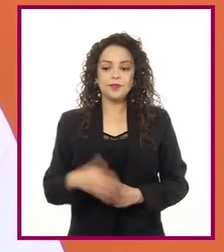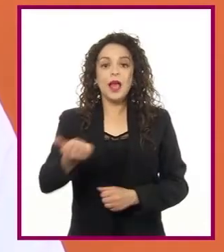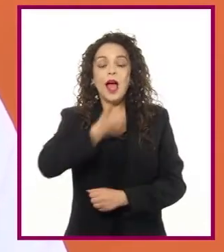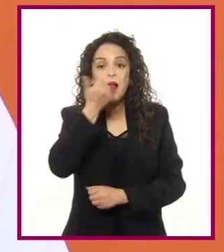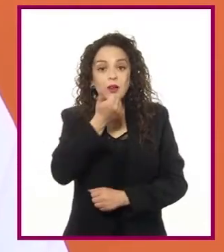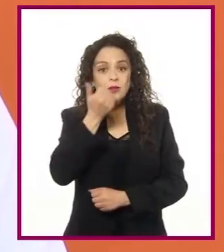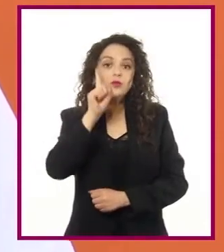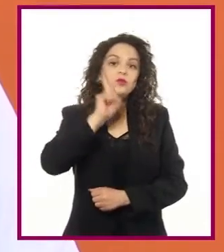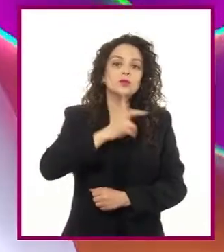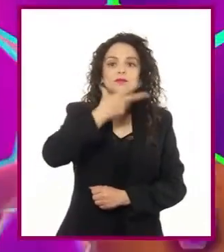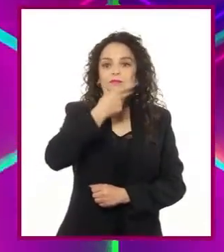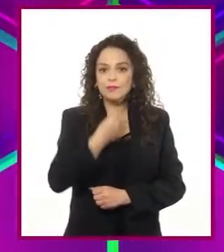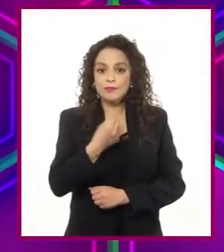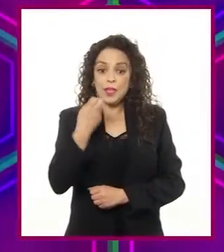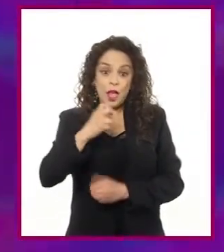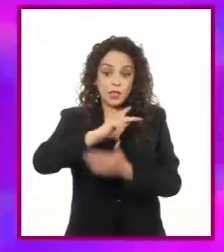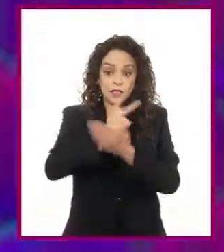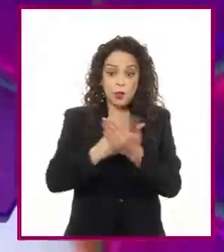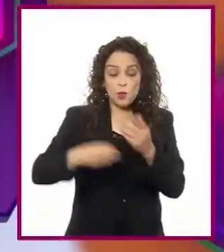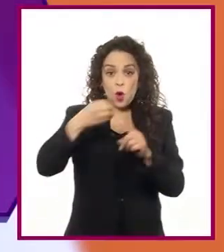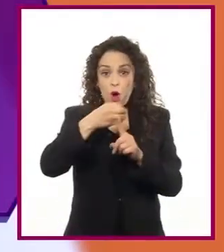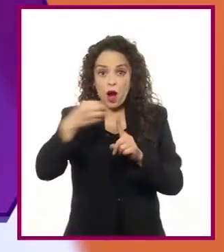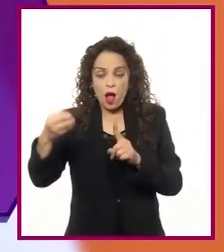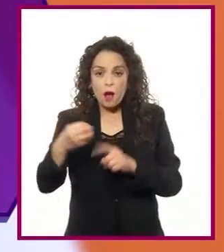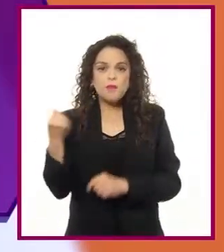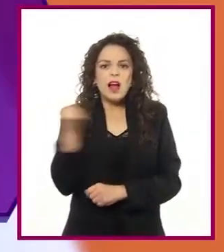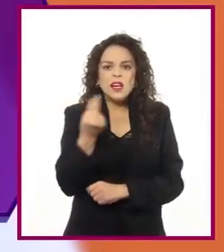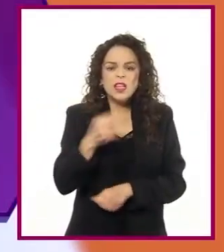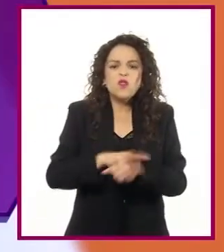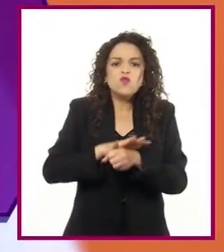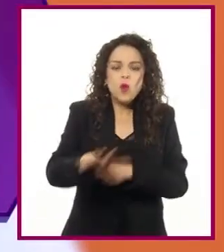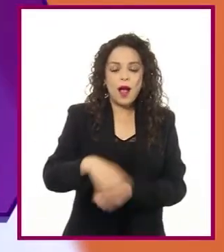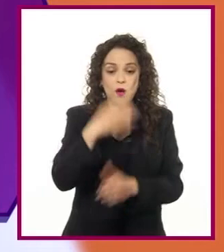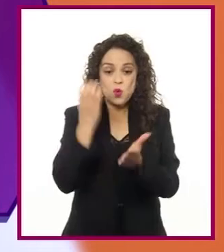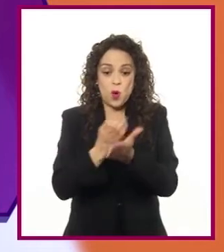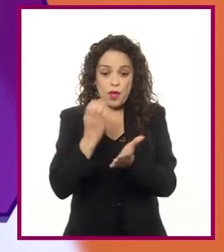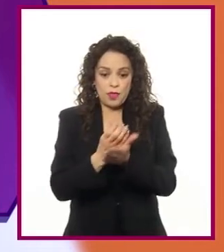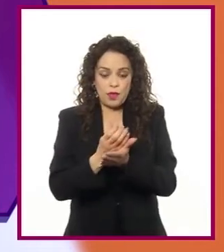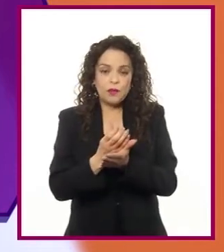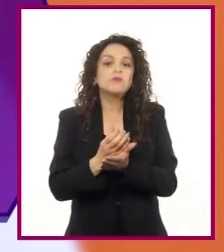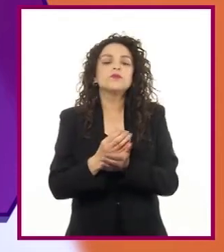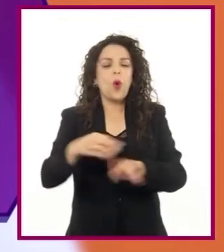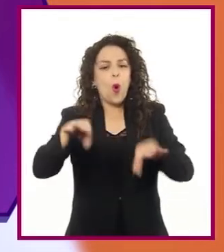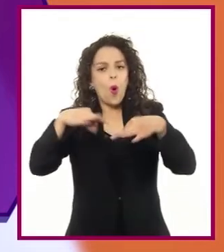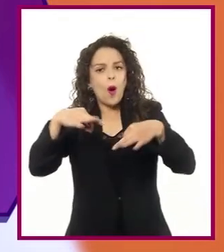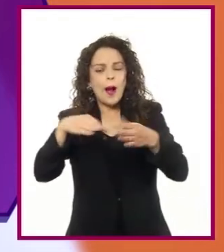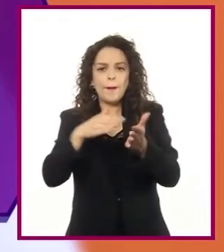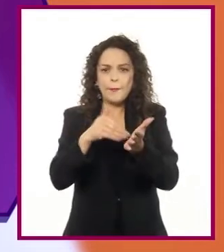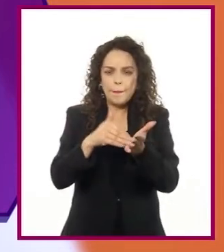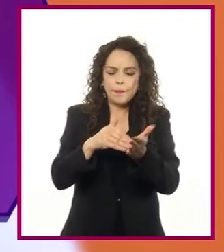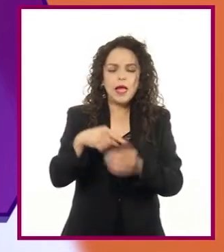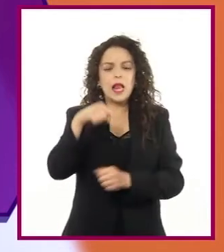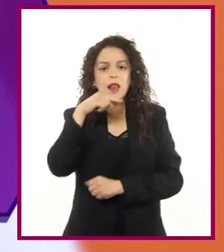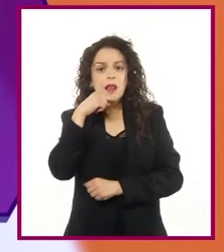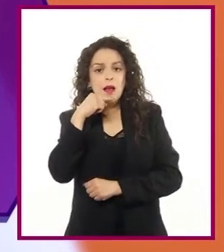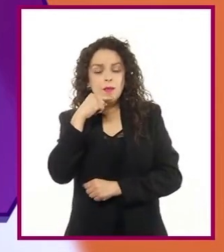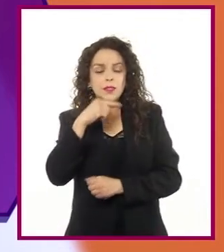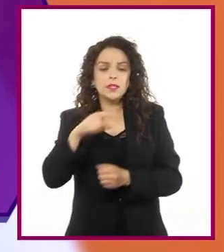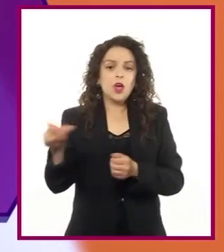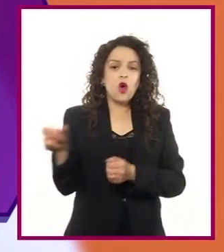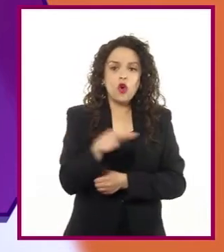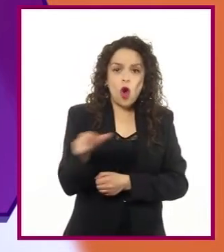Alumnas y alumnos, en esta sesión van a necesitar su cuaderno o algunas hojas de papel, lápiz,